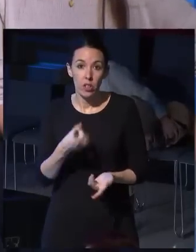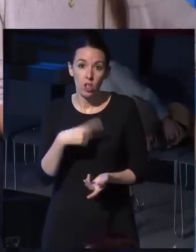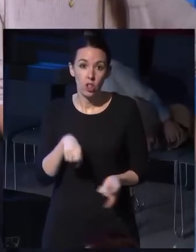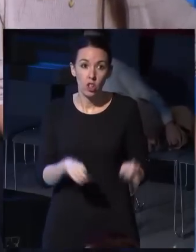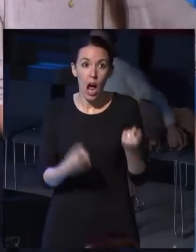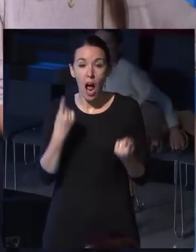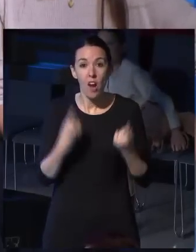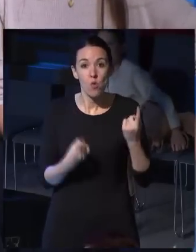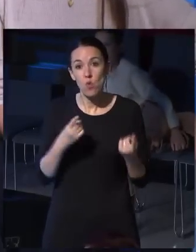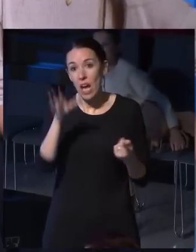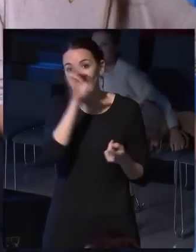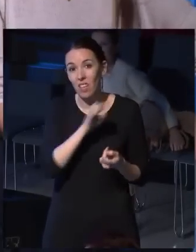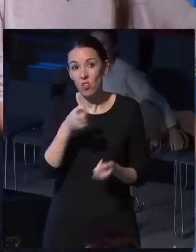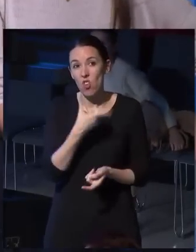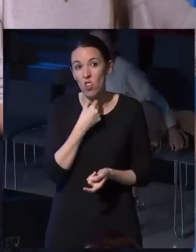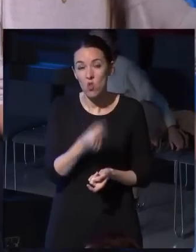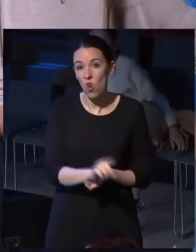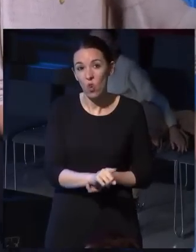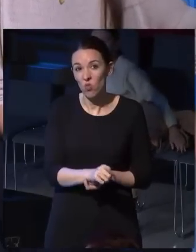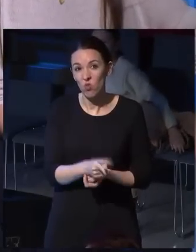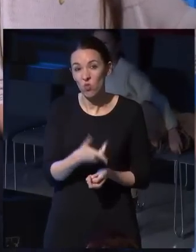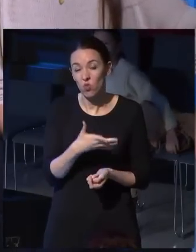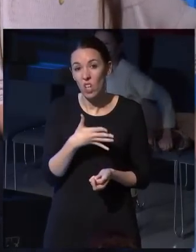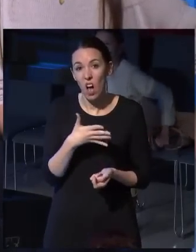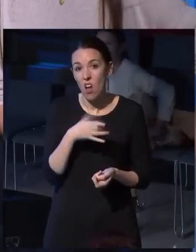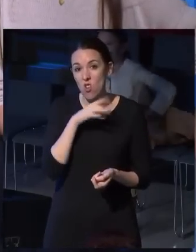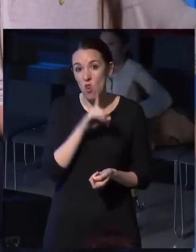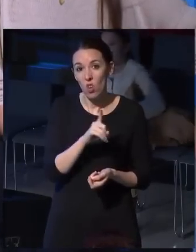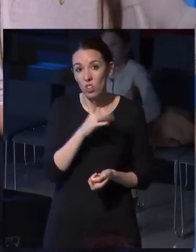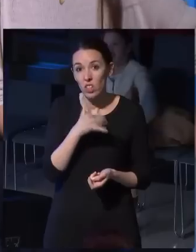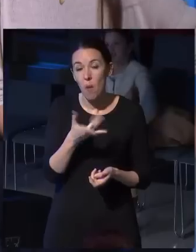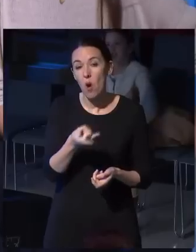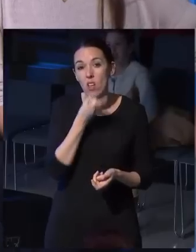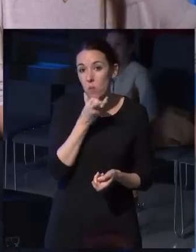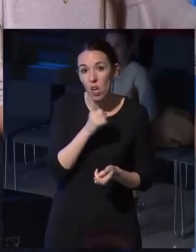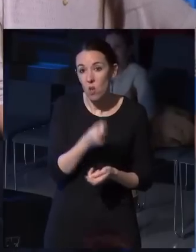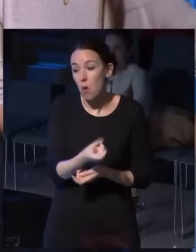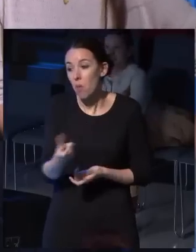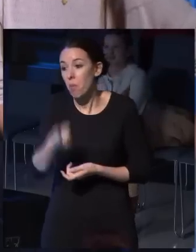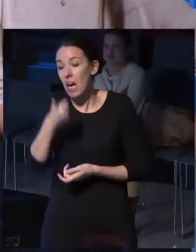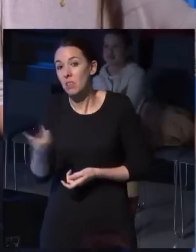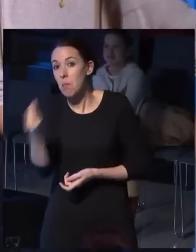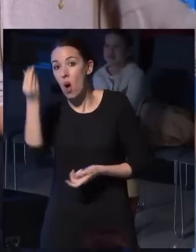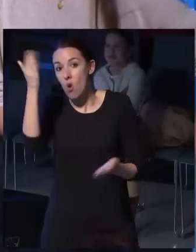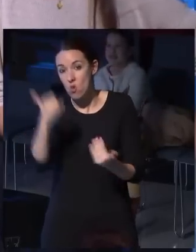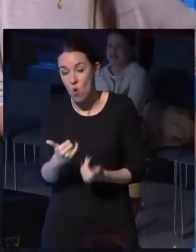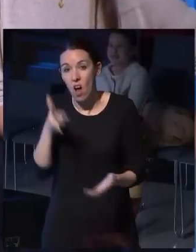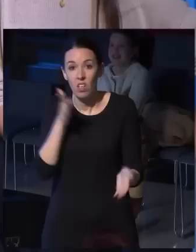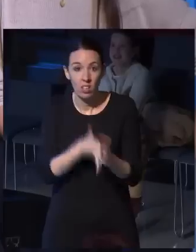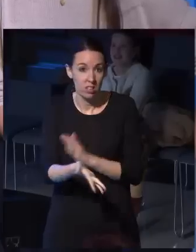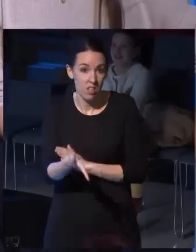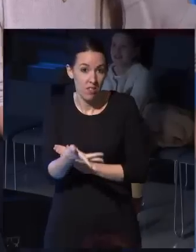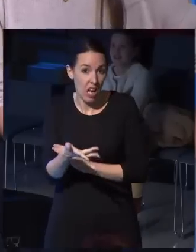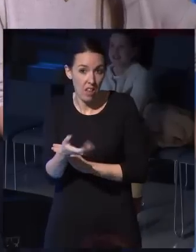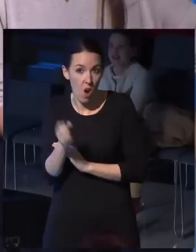algunas tomas del disco que no estamos contentas, no es porque fuera la toma equivocada, sino porque tampoco había una mejor. ¿Sabes? Dentro de lo peor elegimos lo